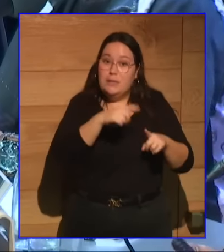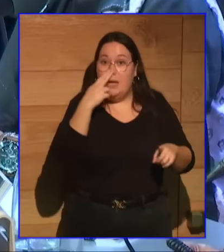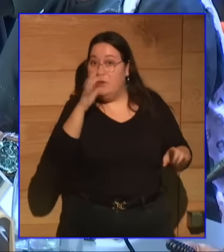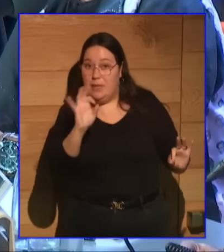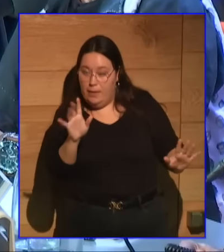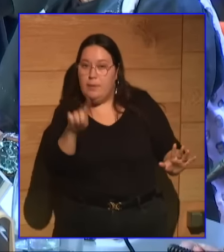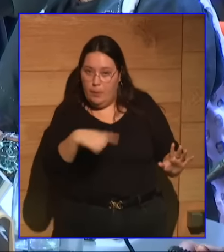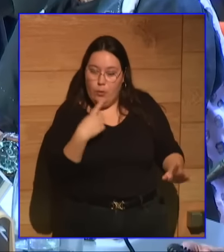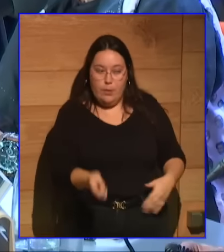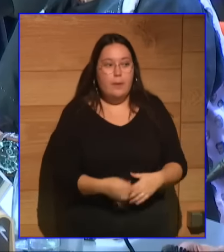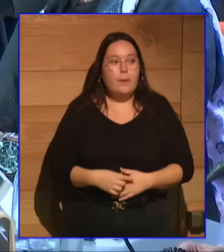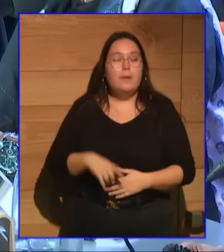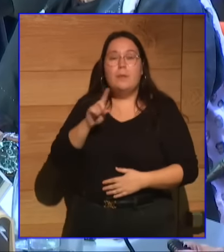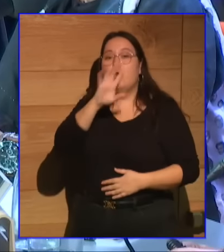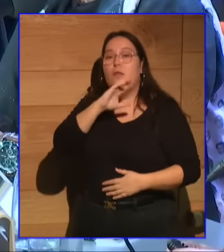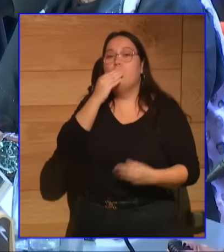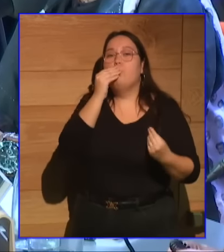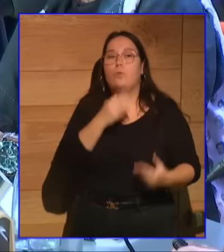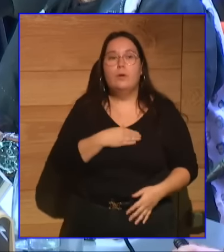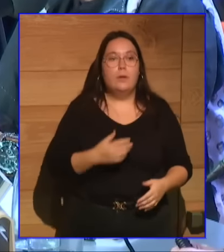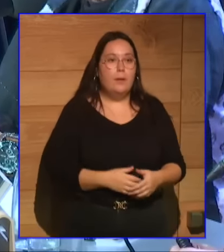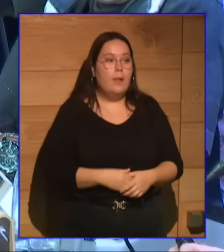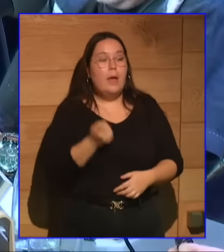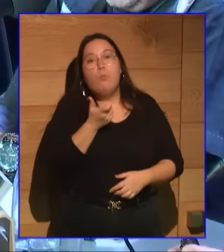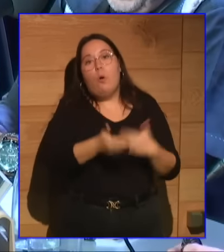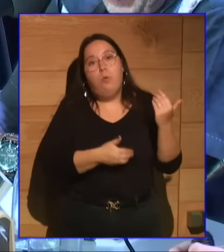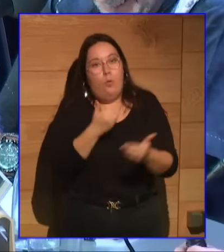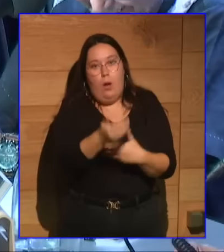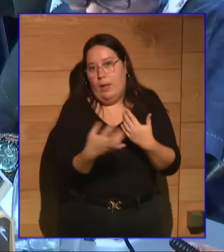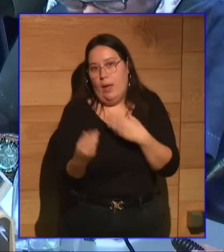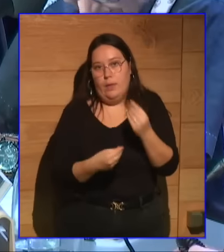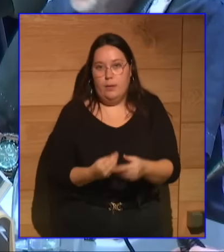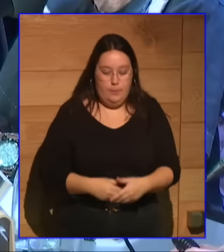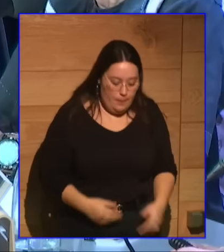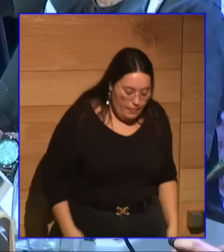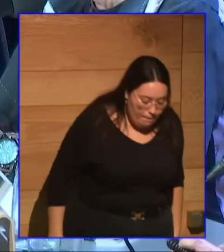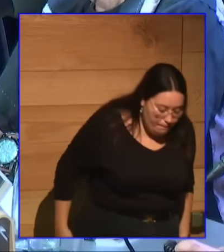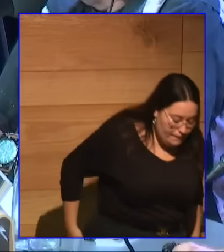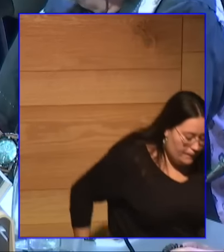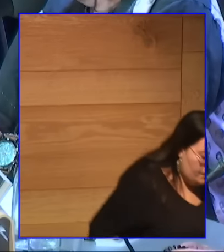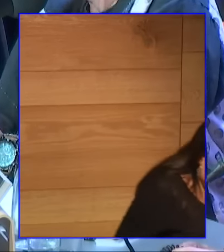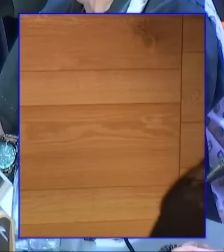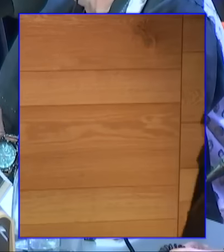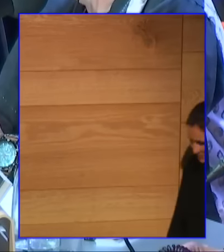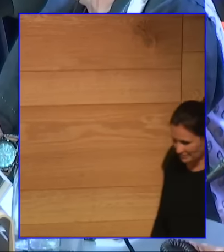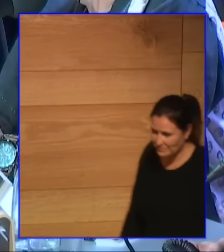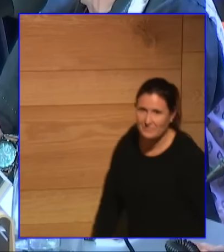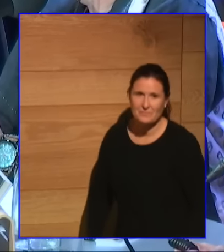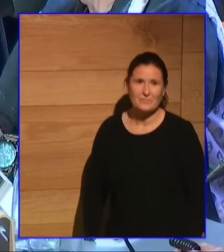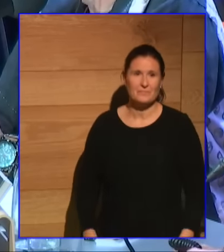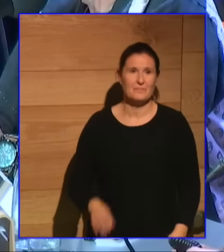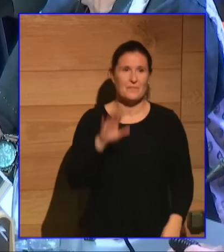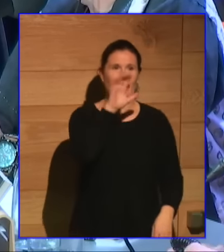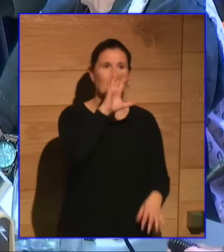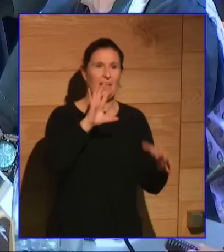Bueno. Hay una anécdota muy bonita acerca... Hay que ir poco a poco, hay que ir horadando. Acerca de la música, le mandaban